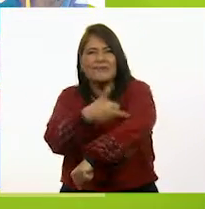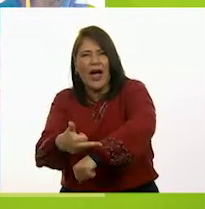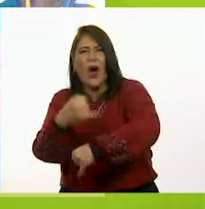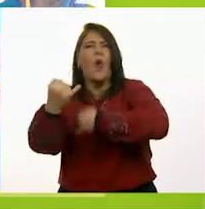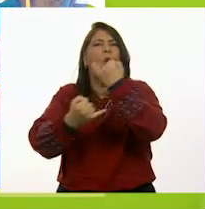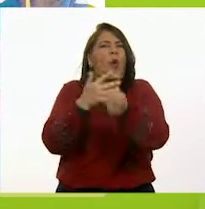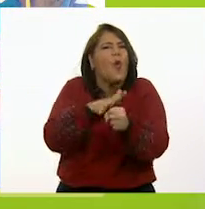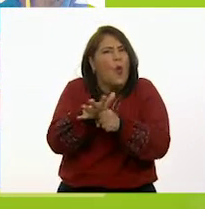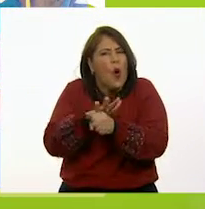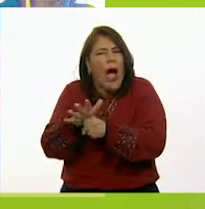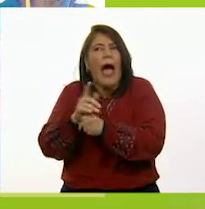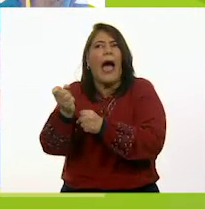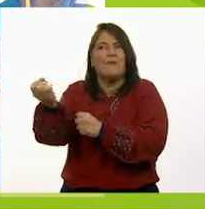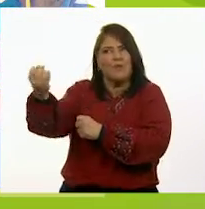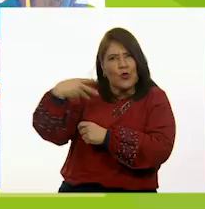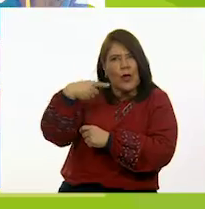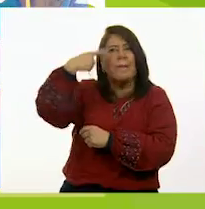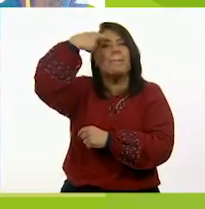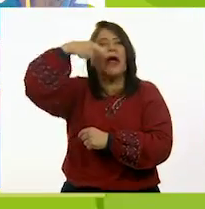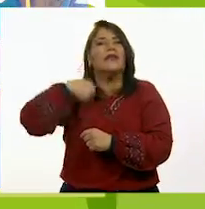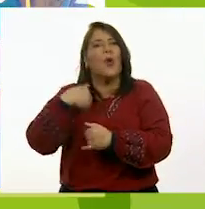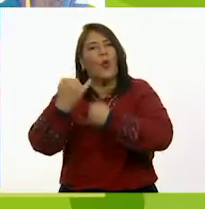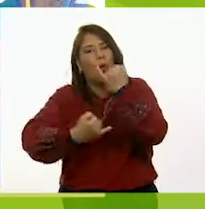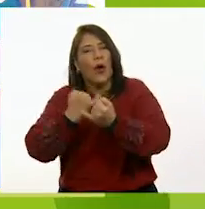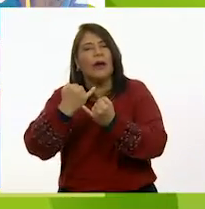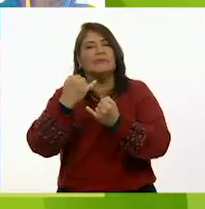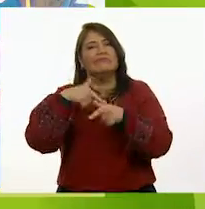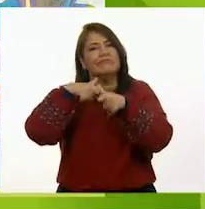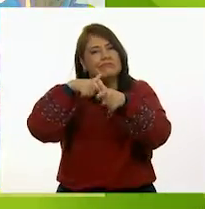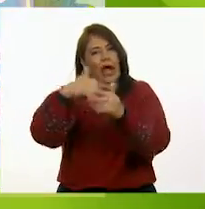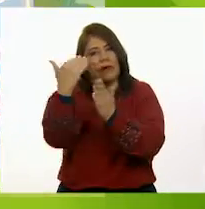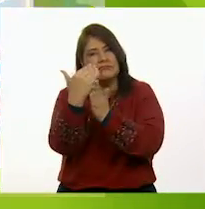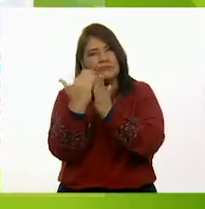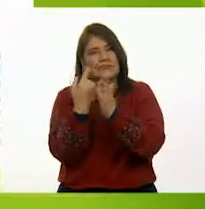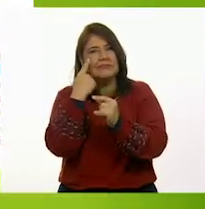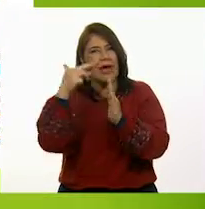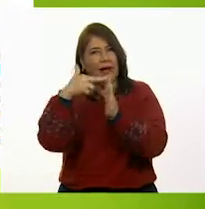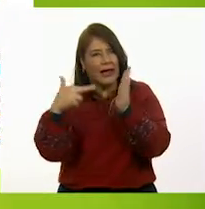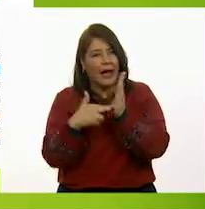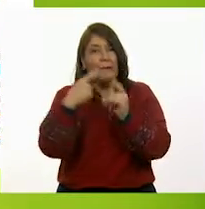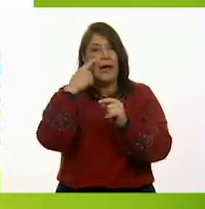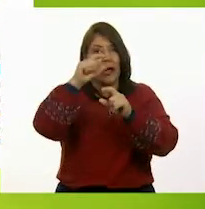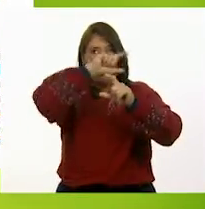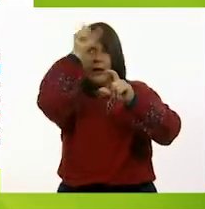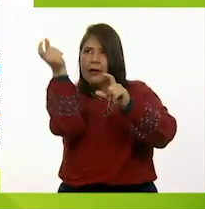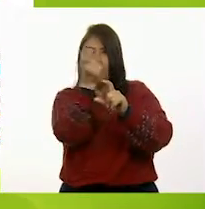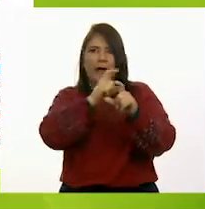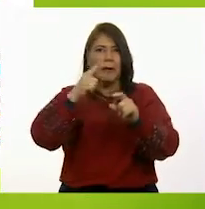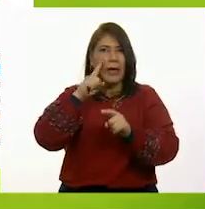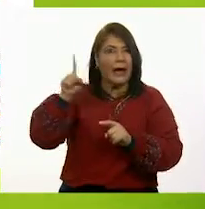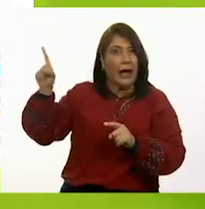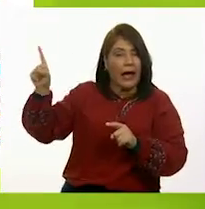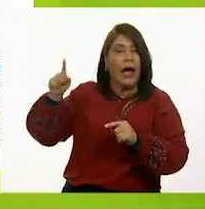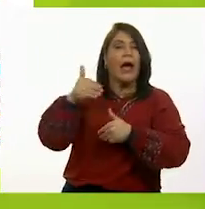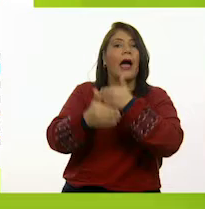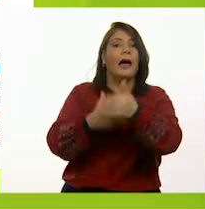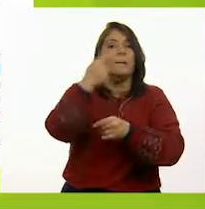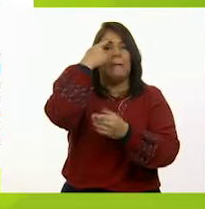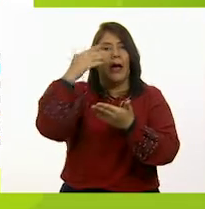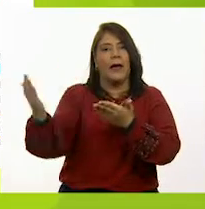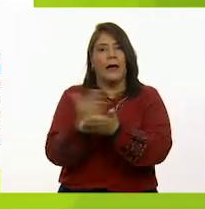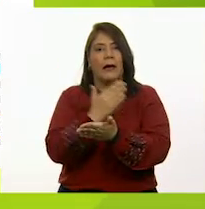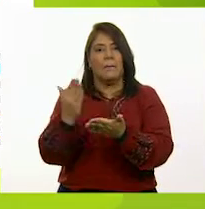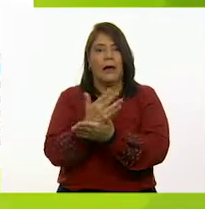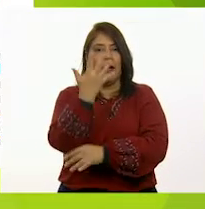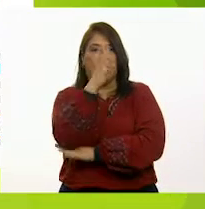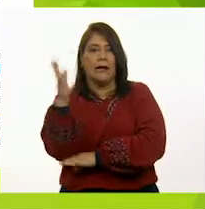juega con ellos siguiendo las instrucciones. Observa la lámina Avanza más y ganarás, de mi álbum de preescolar,